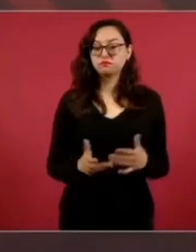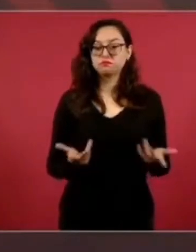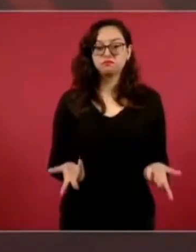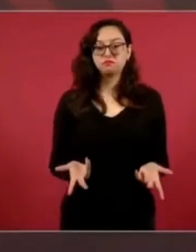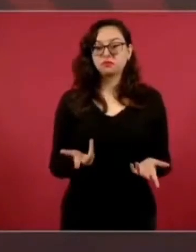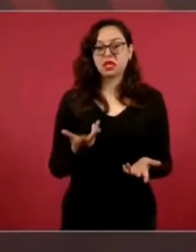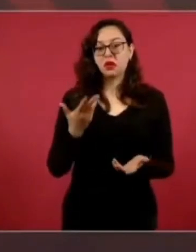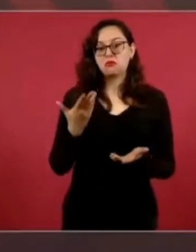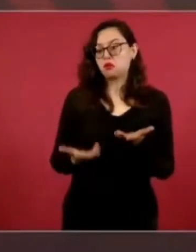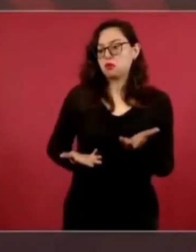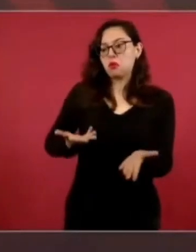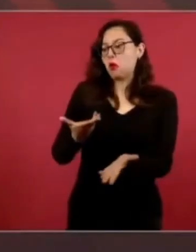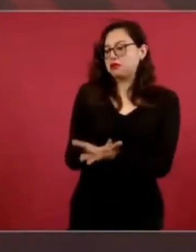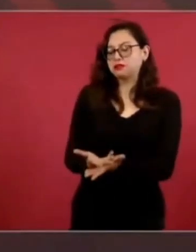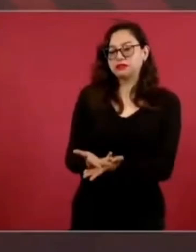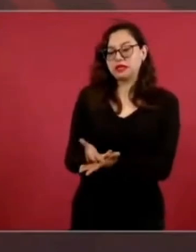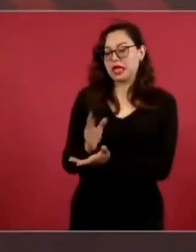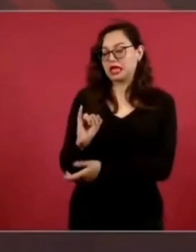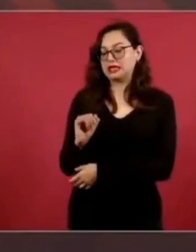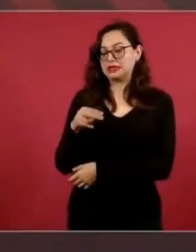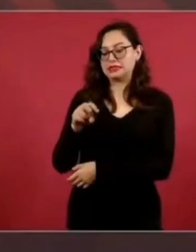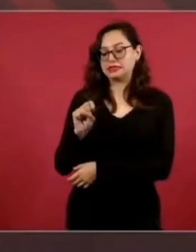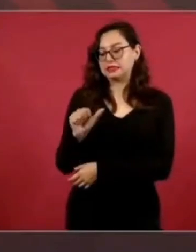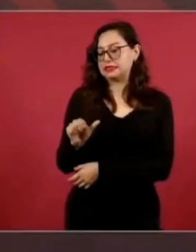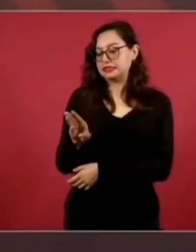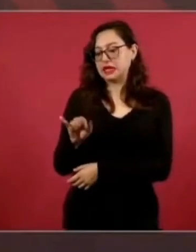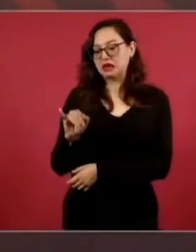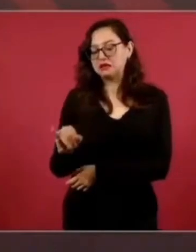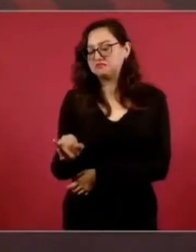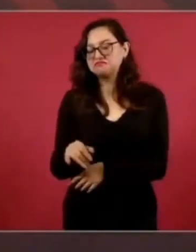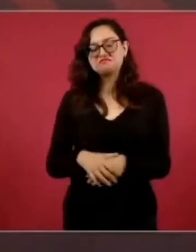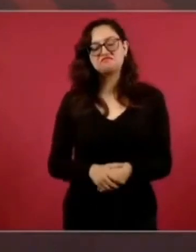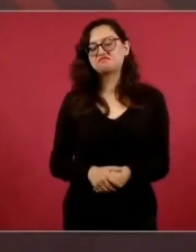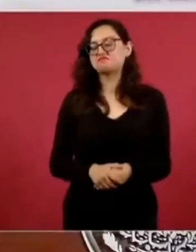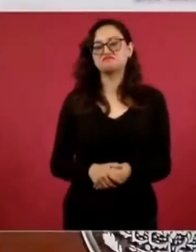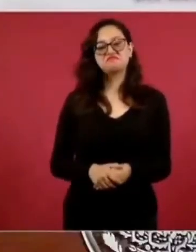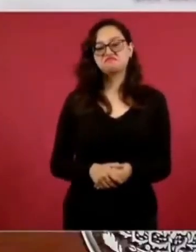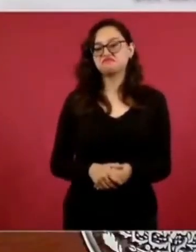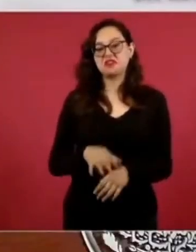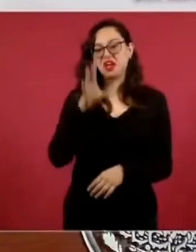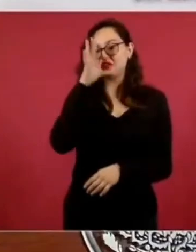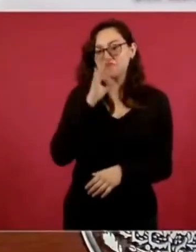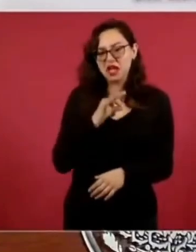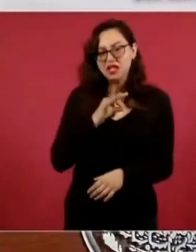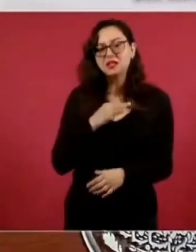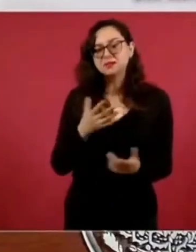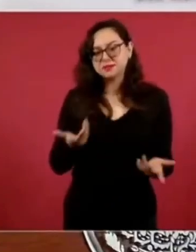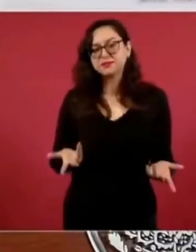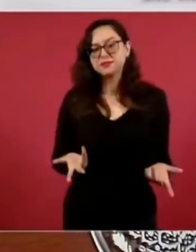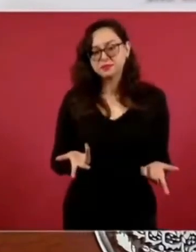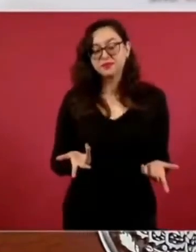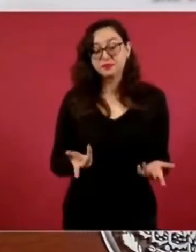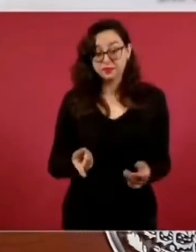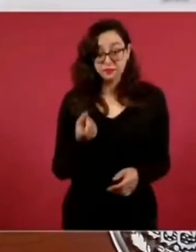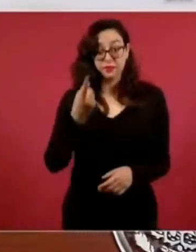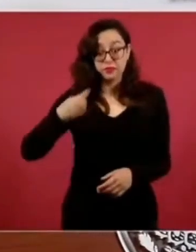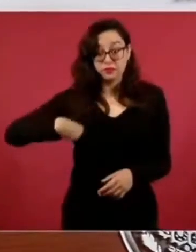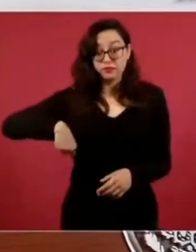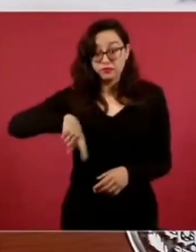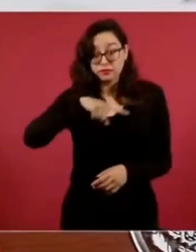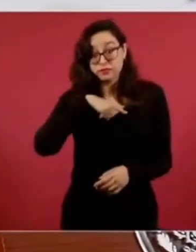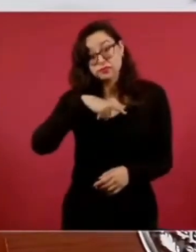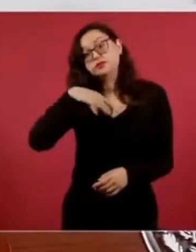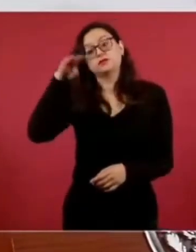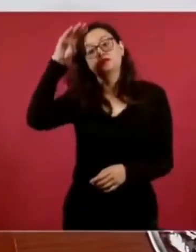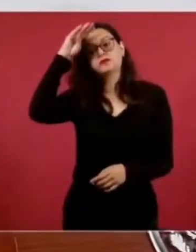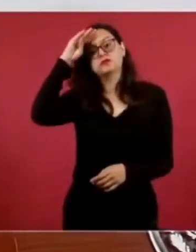funcionó lo que teníamos pensado desde el principio. Teníamos pensado lo